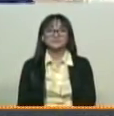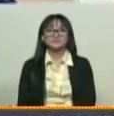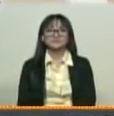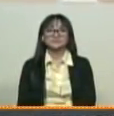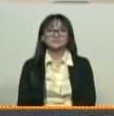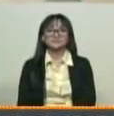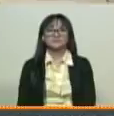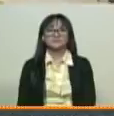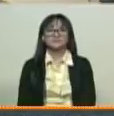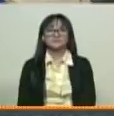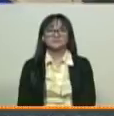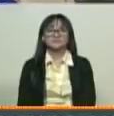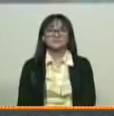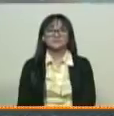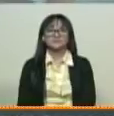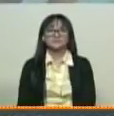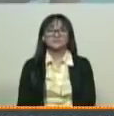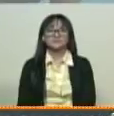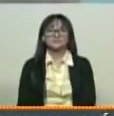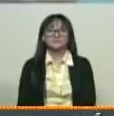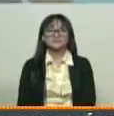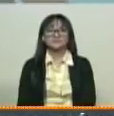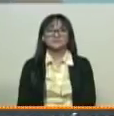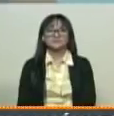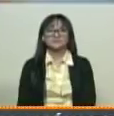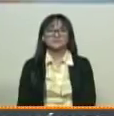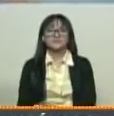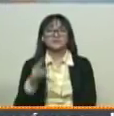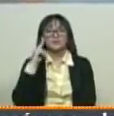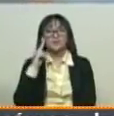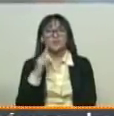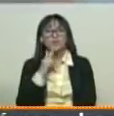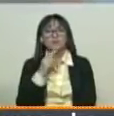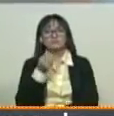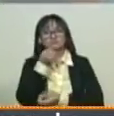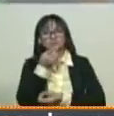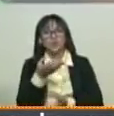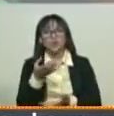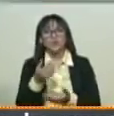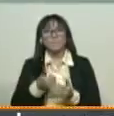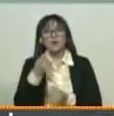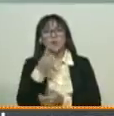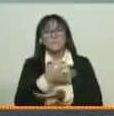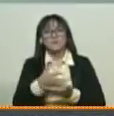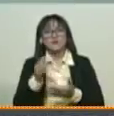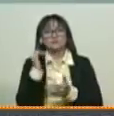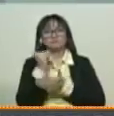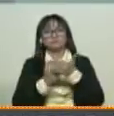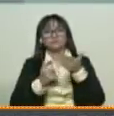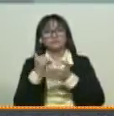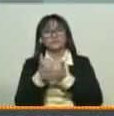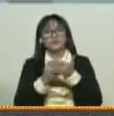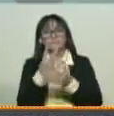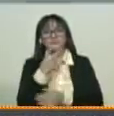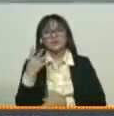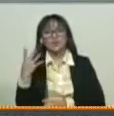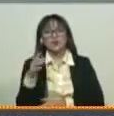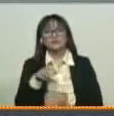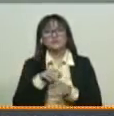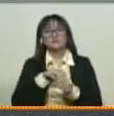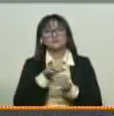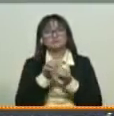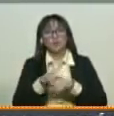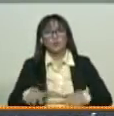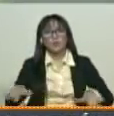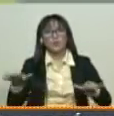Y el jefe de comando de campaña nacional Simón Bolívar Jorge Rodríguez informaban más de 1 millón de registrados en 24 redes, entre